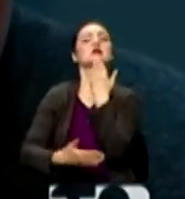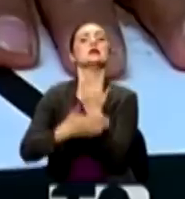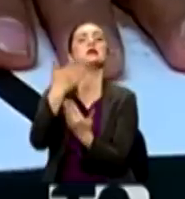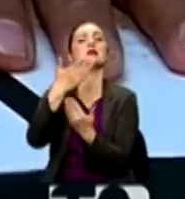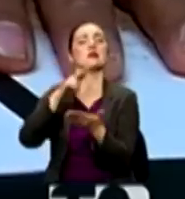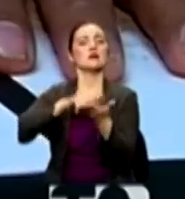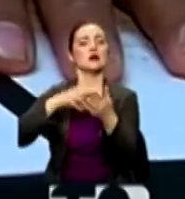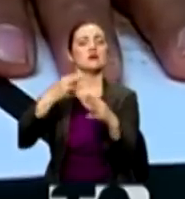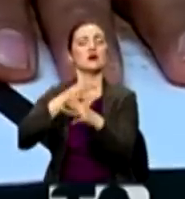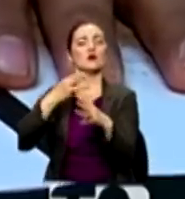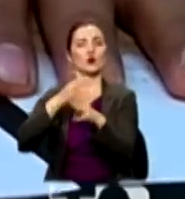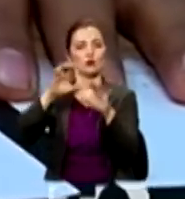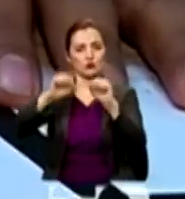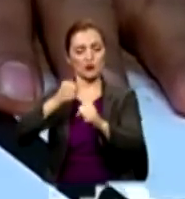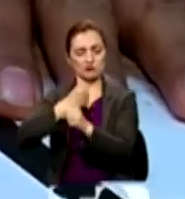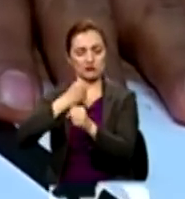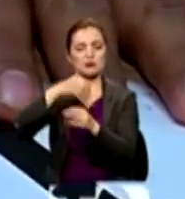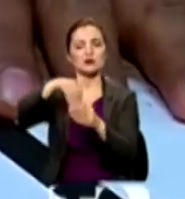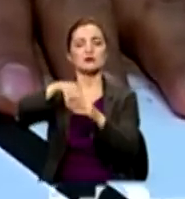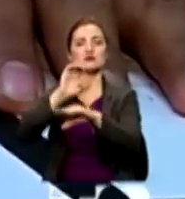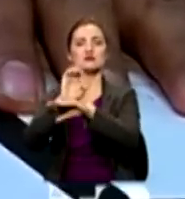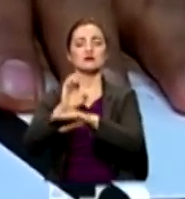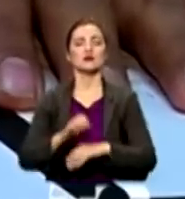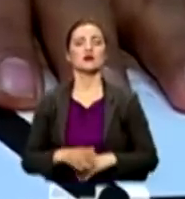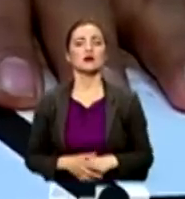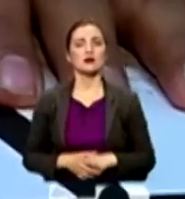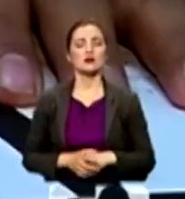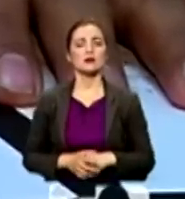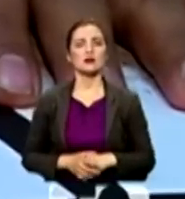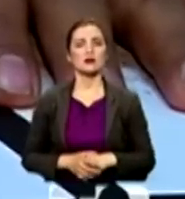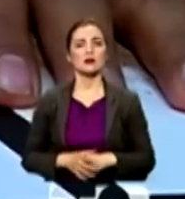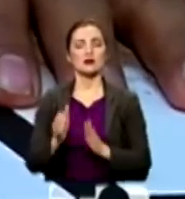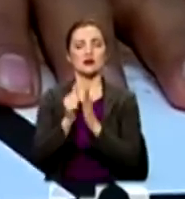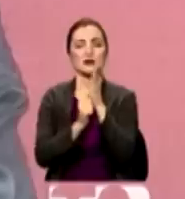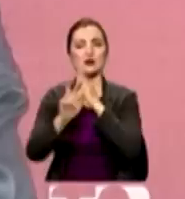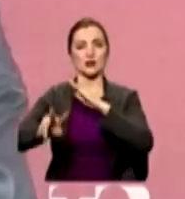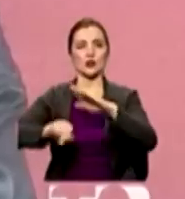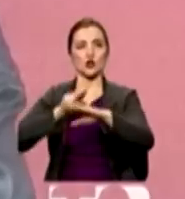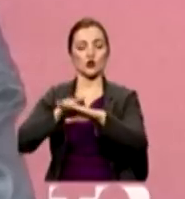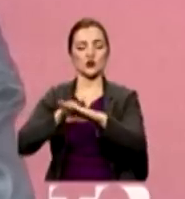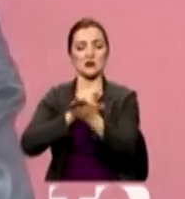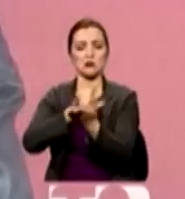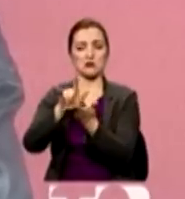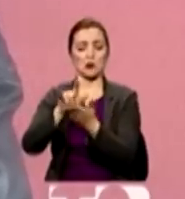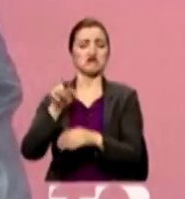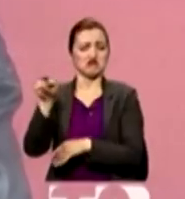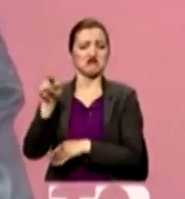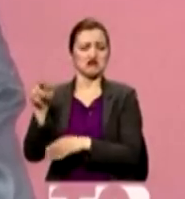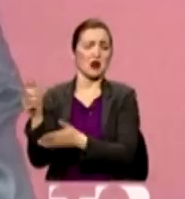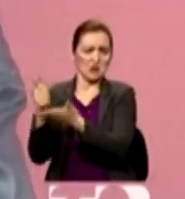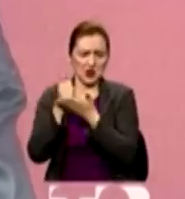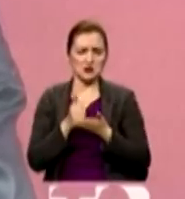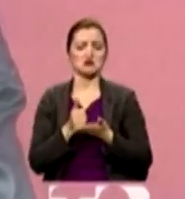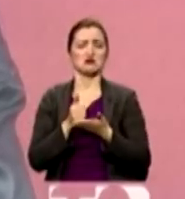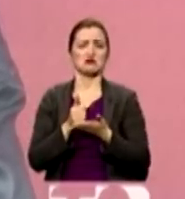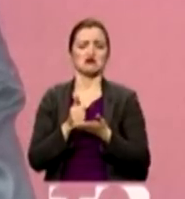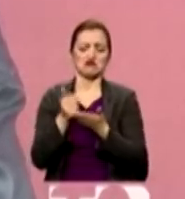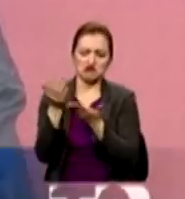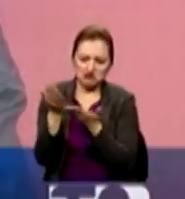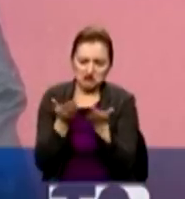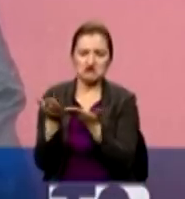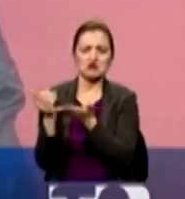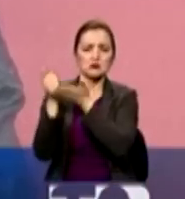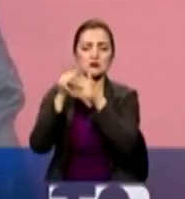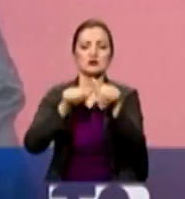revalidar materias y conseguir trabajo en el país, algo que la DAC también le ofreció. La DAC me ha prestado todos los servicios, me van a ayudar a hacer los